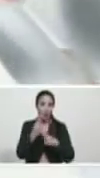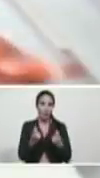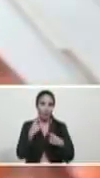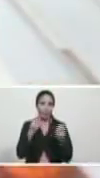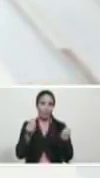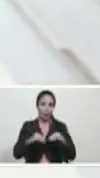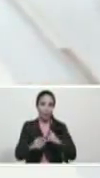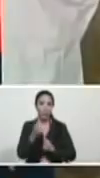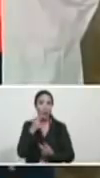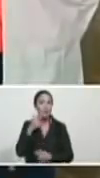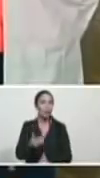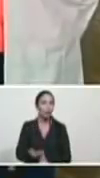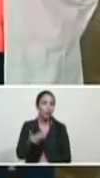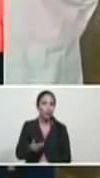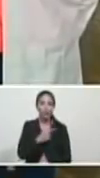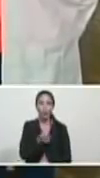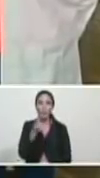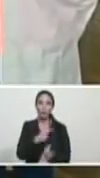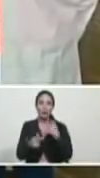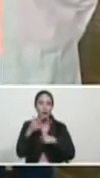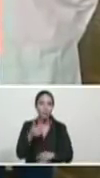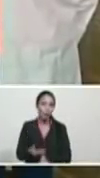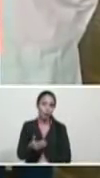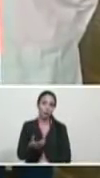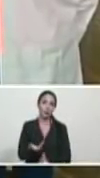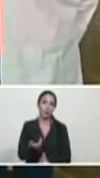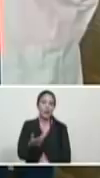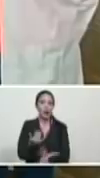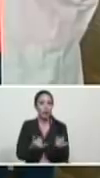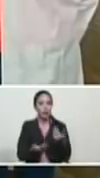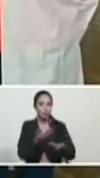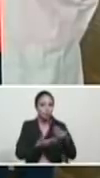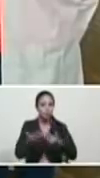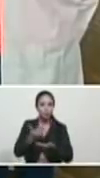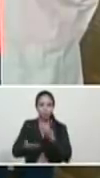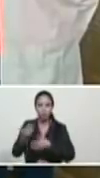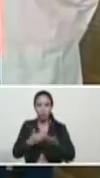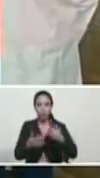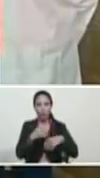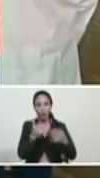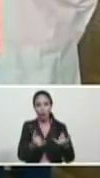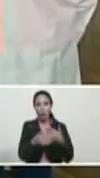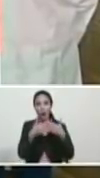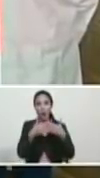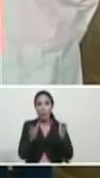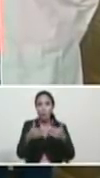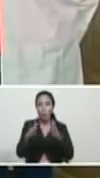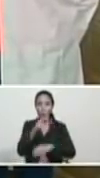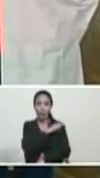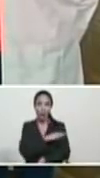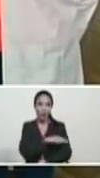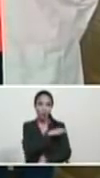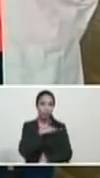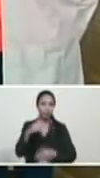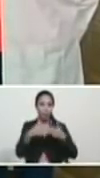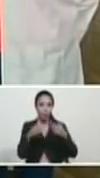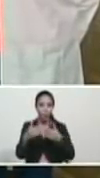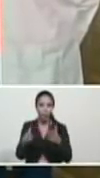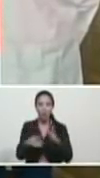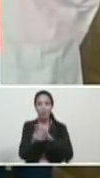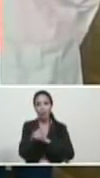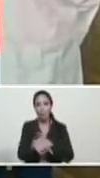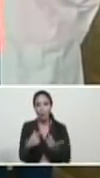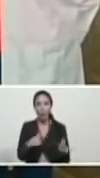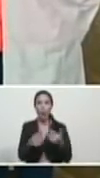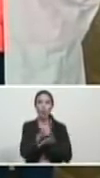medicamentos esenciales, necesarios para nuestra población y que están siendo distribuidos a través del Sistema Público Nacional de Salud y a través de la red